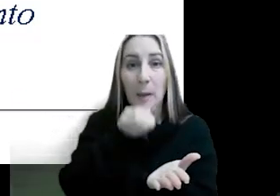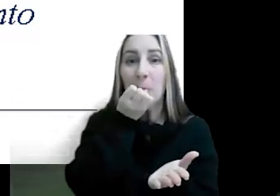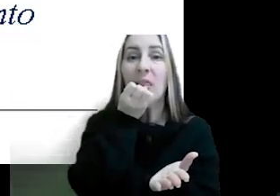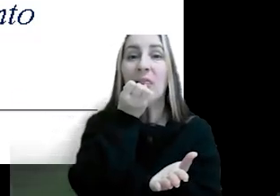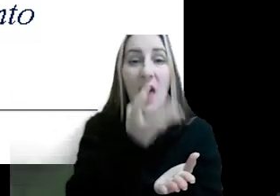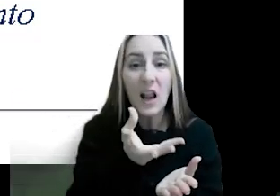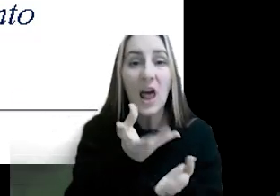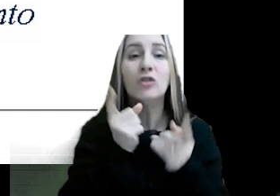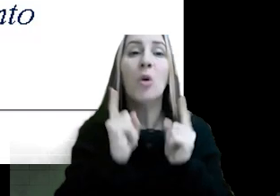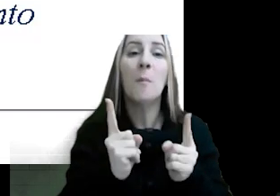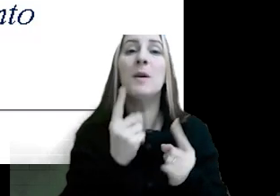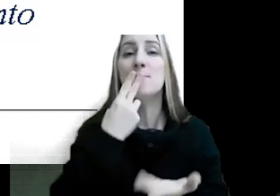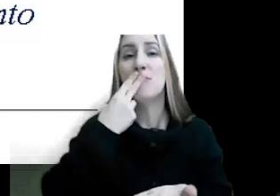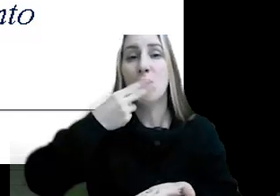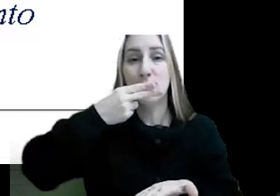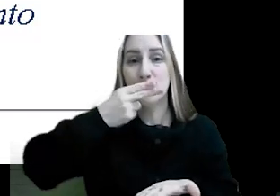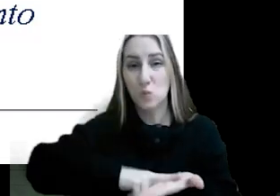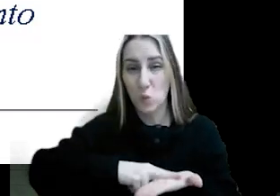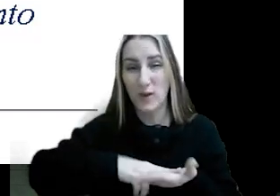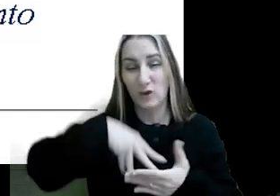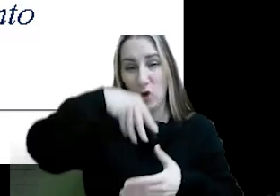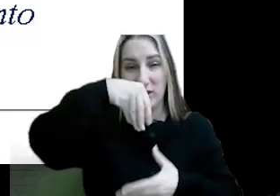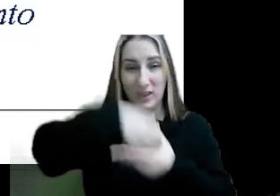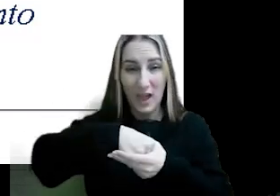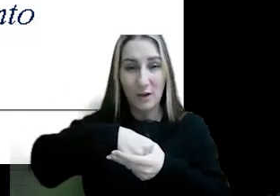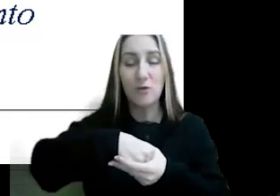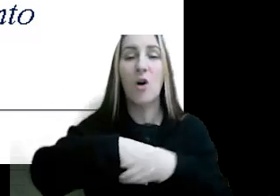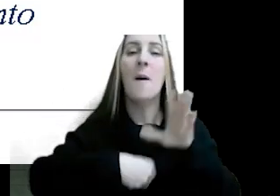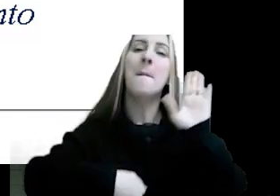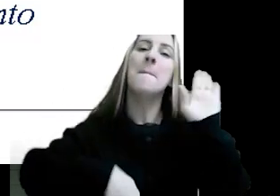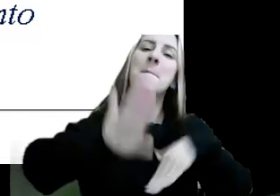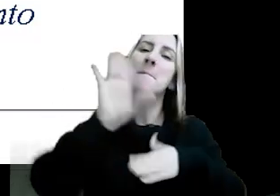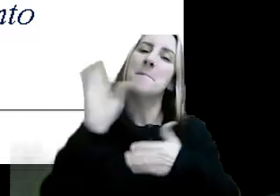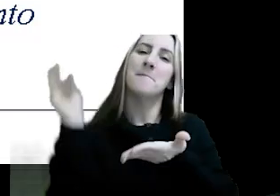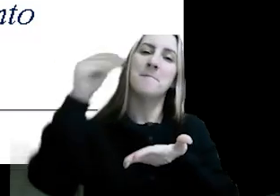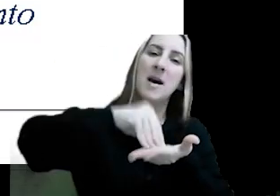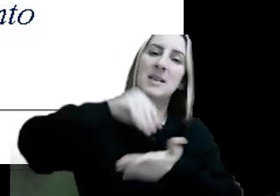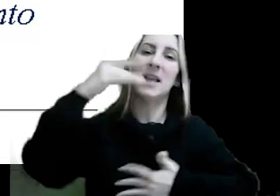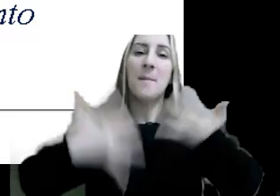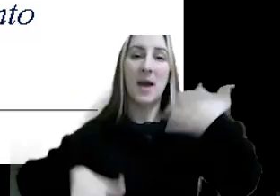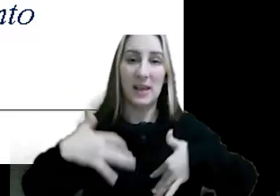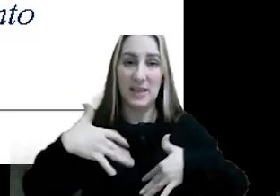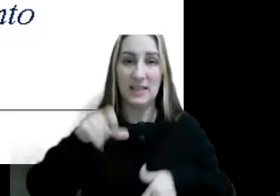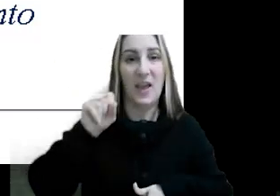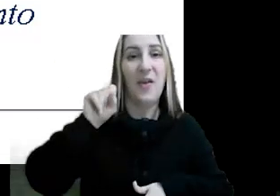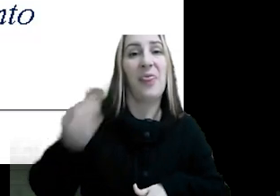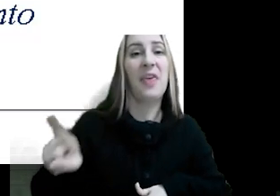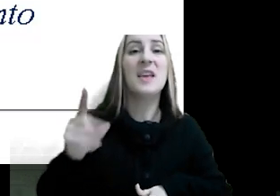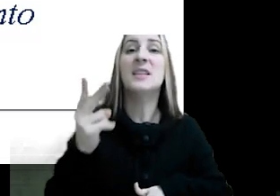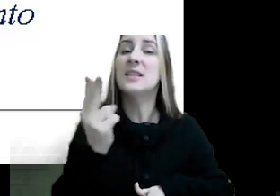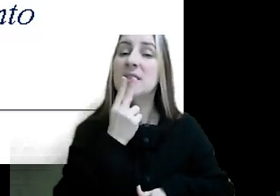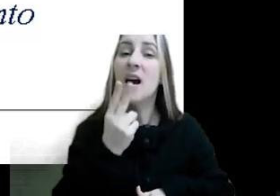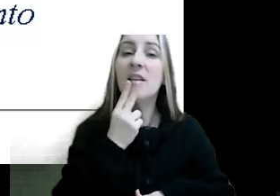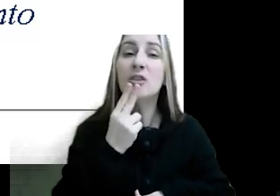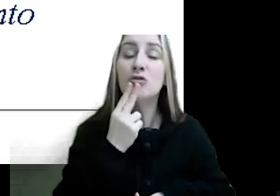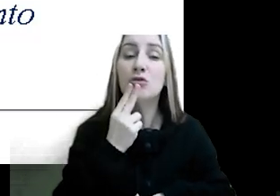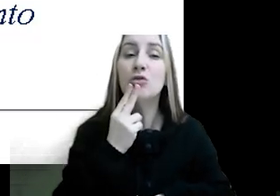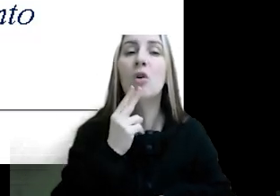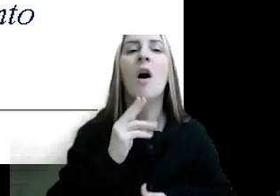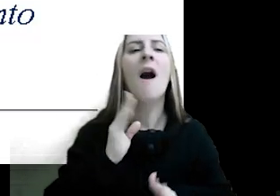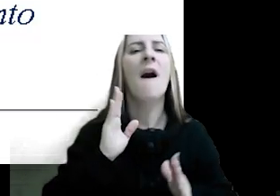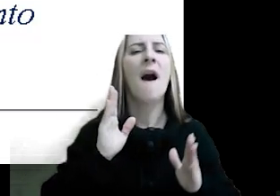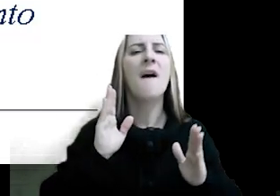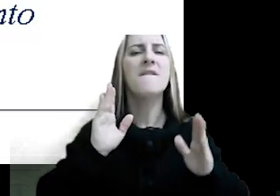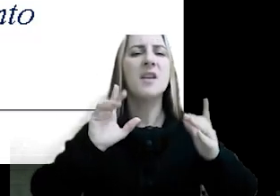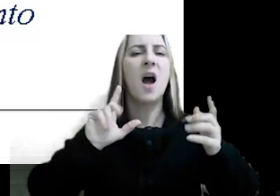este impuesto interno y más el adicional de emergencia a cigarrillos, tenía la versión 4 para